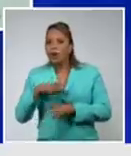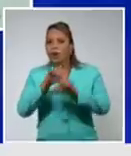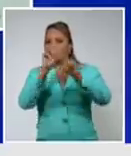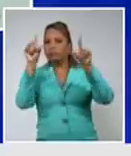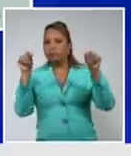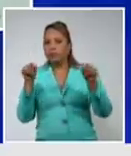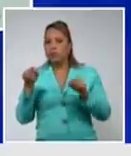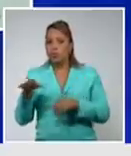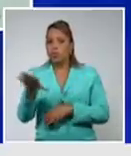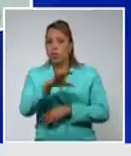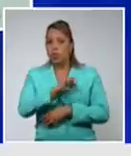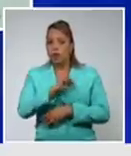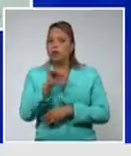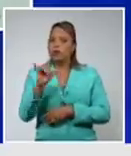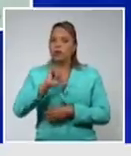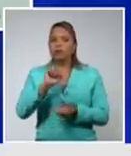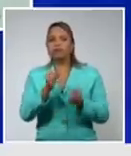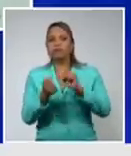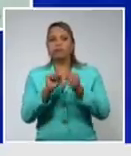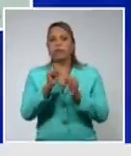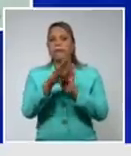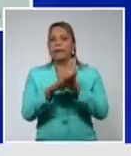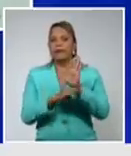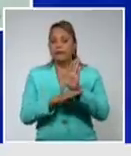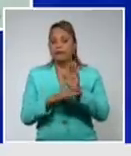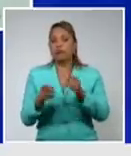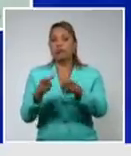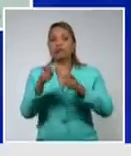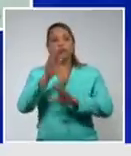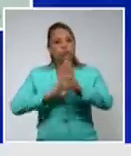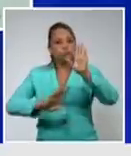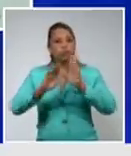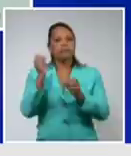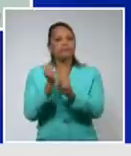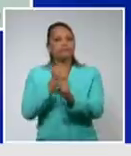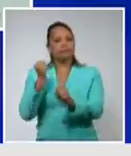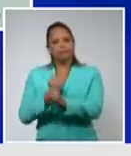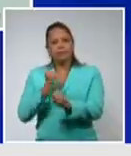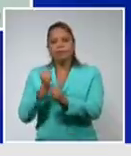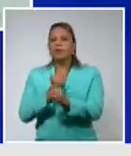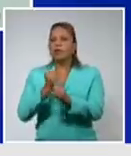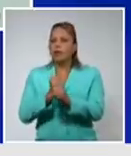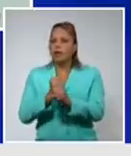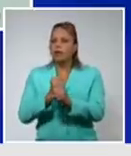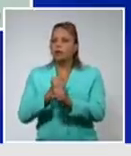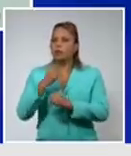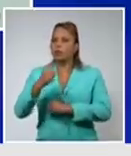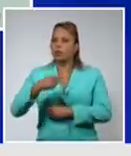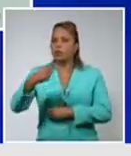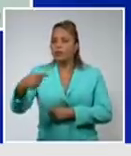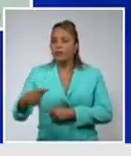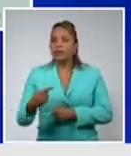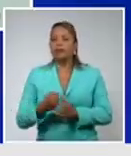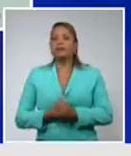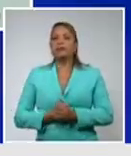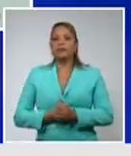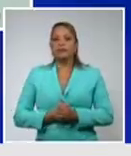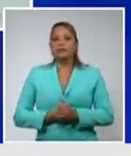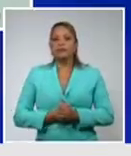viene adoptando un grupo de medidas, sus consejos de defensa accionados, activos, y